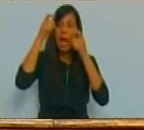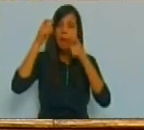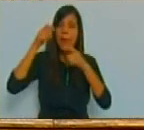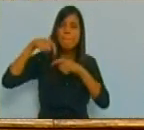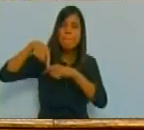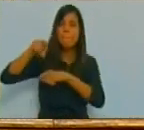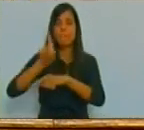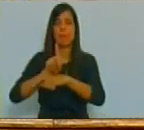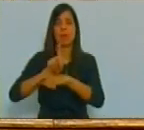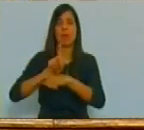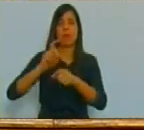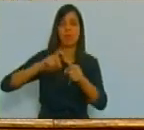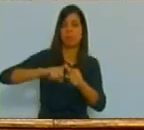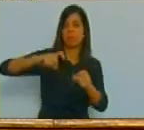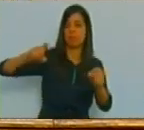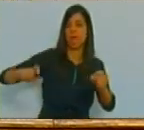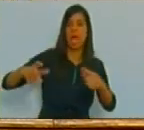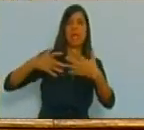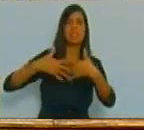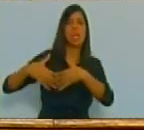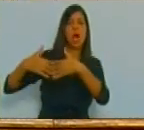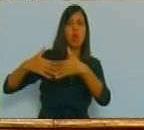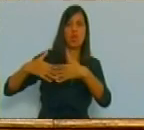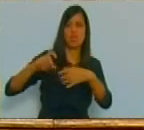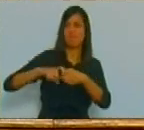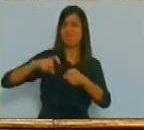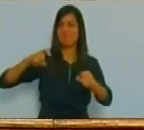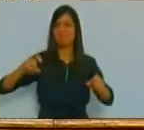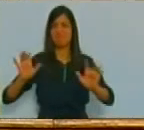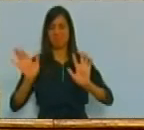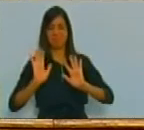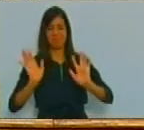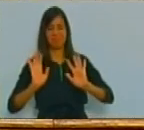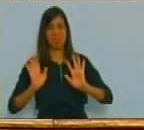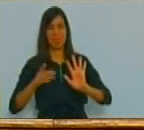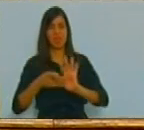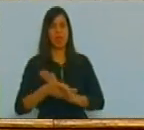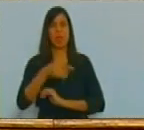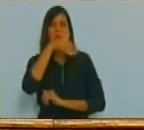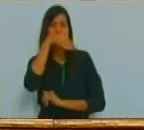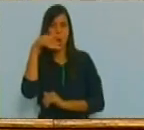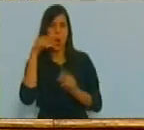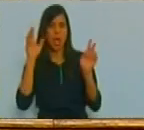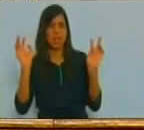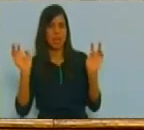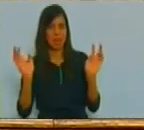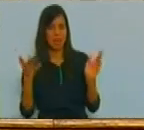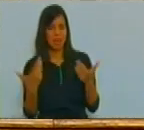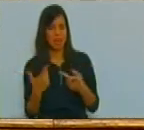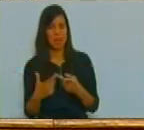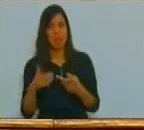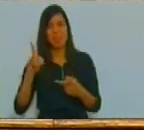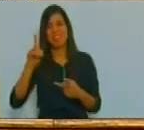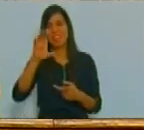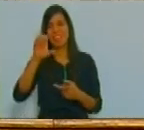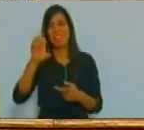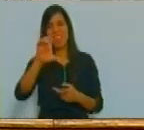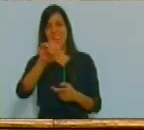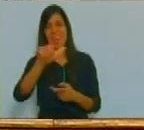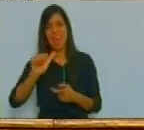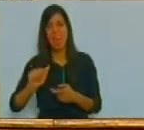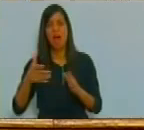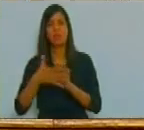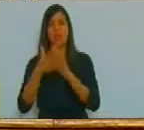de la política imperial en materia de seguridad en materia de drogas como lo dijo carreño en materia de